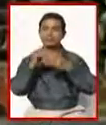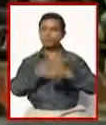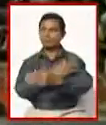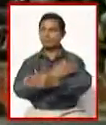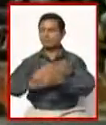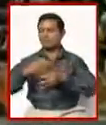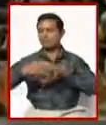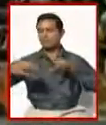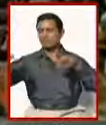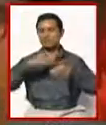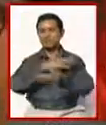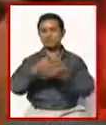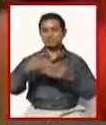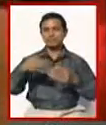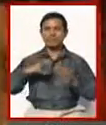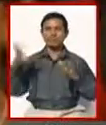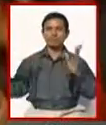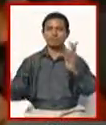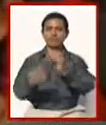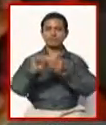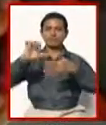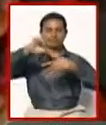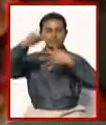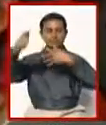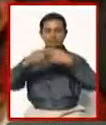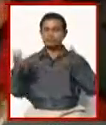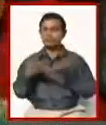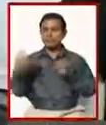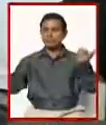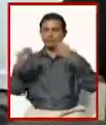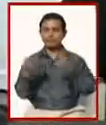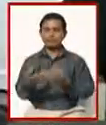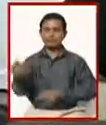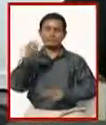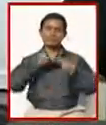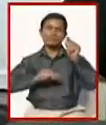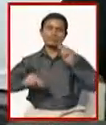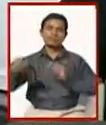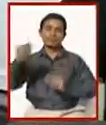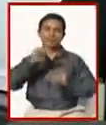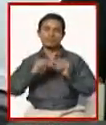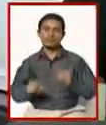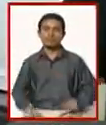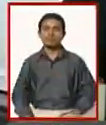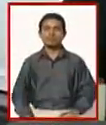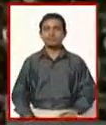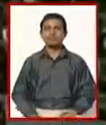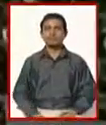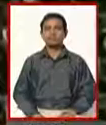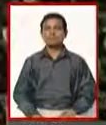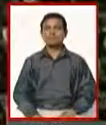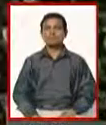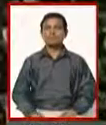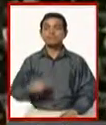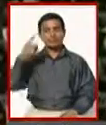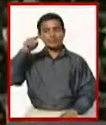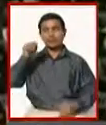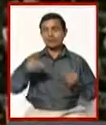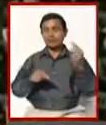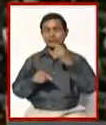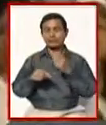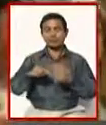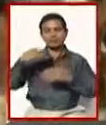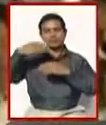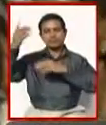plazo para ese gran congreso americano en el que vendrán muchísimos misioneros que quizá nos cuente ahora el padre de luismi es por esto que